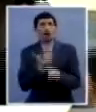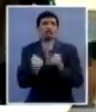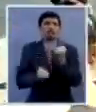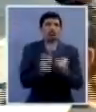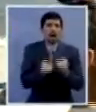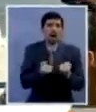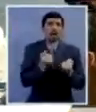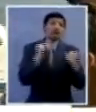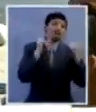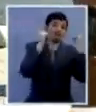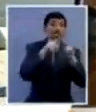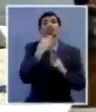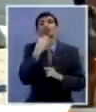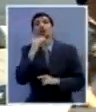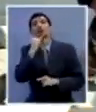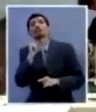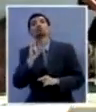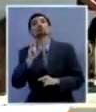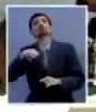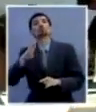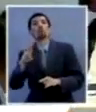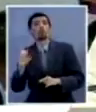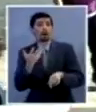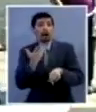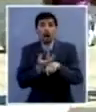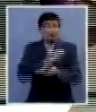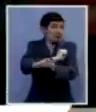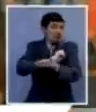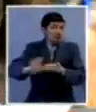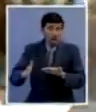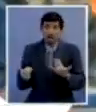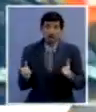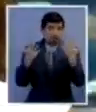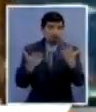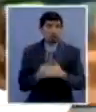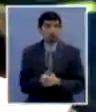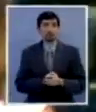la zumba. Es una oportunidad para todo, para que todo haga deporte de manera gratuita